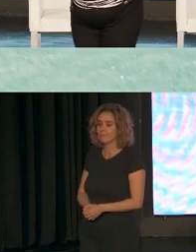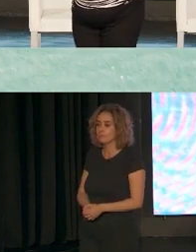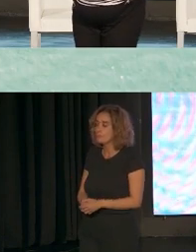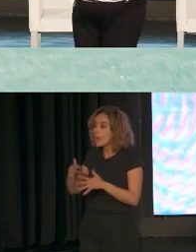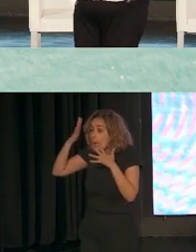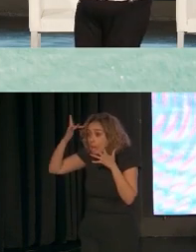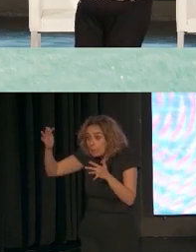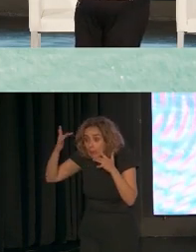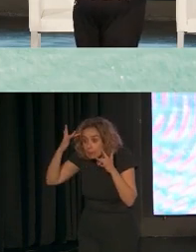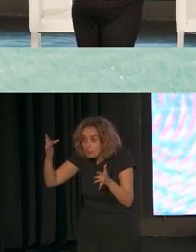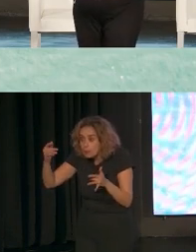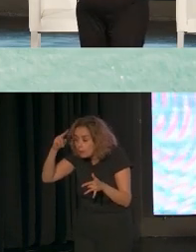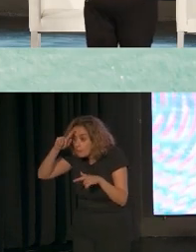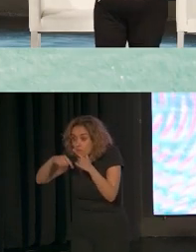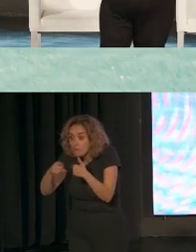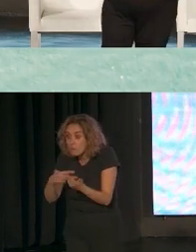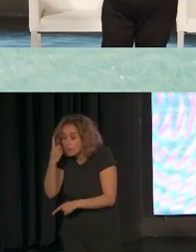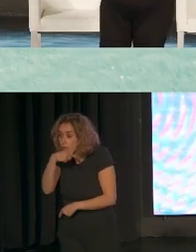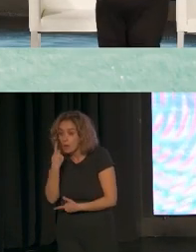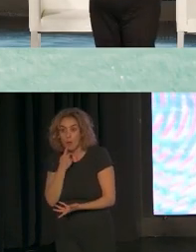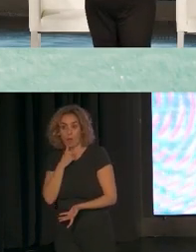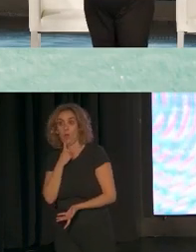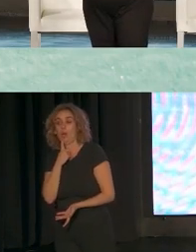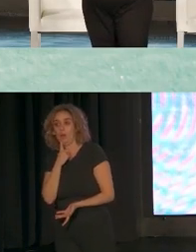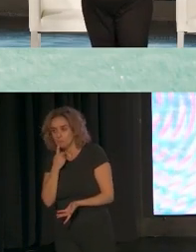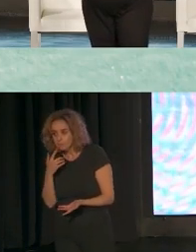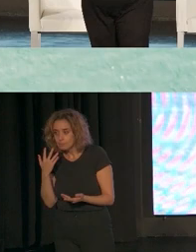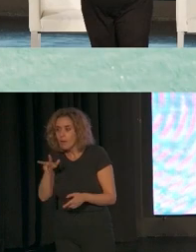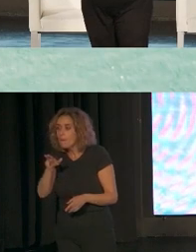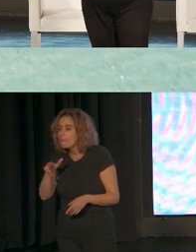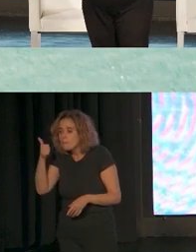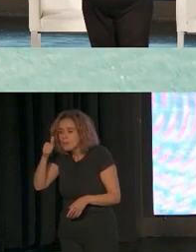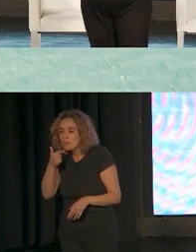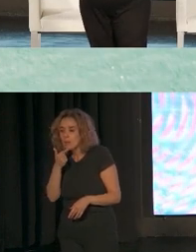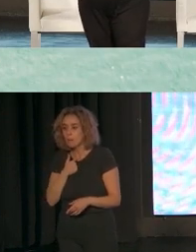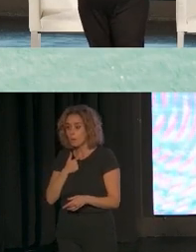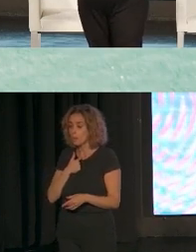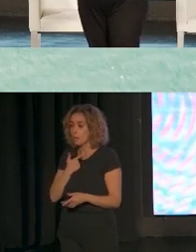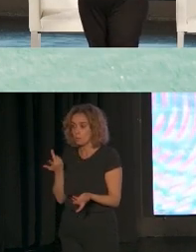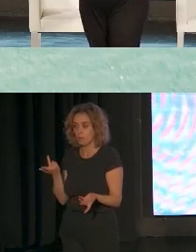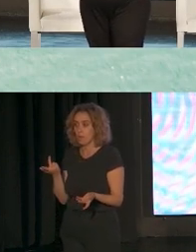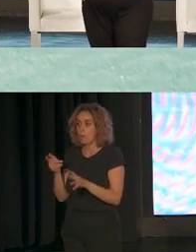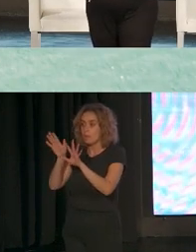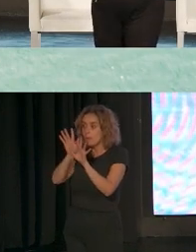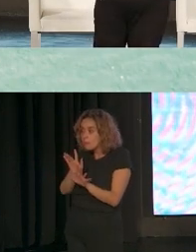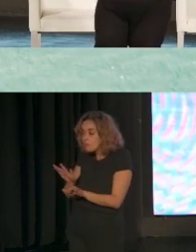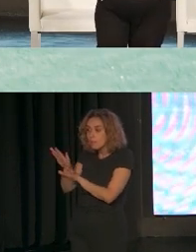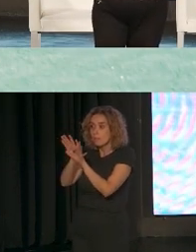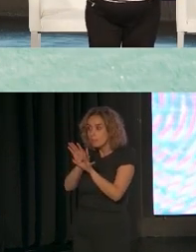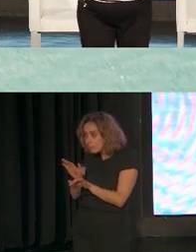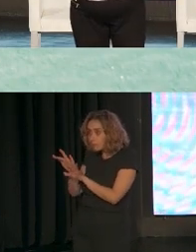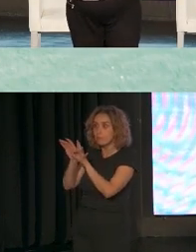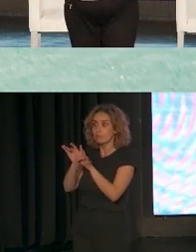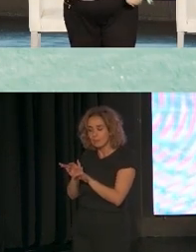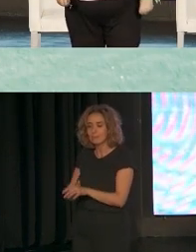imaginaros la cara que se le quedó a mi familia vamos mi hermano me dijo que si no me habrían abducido los